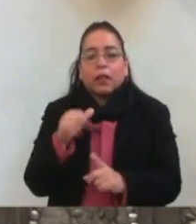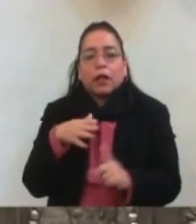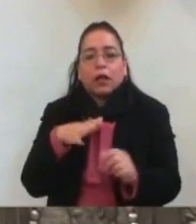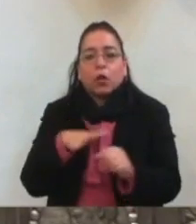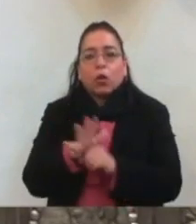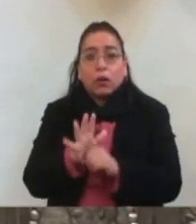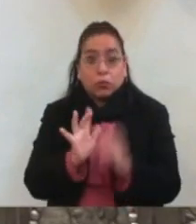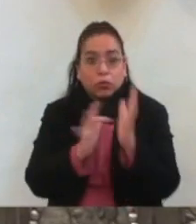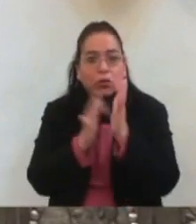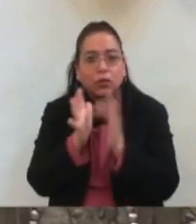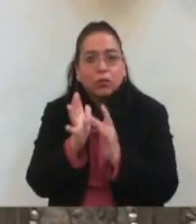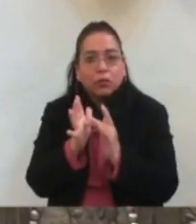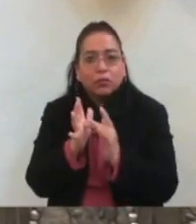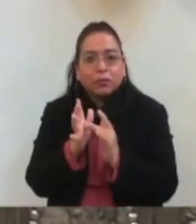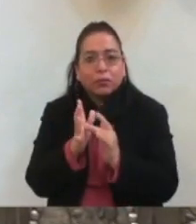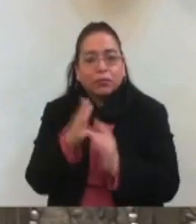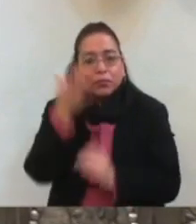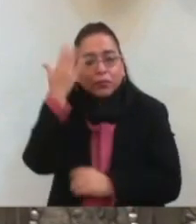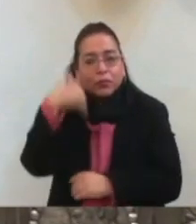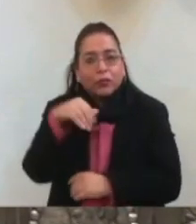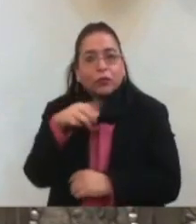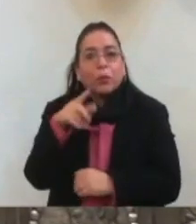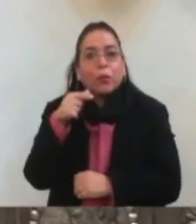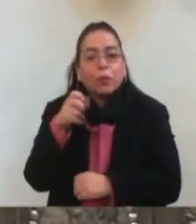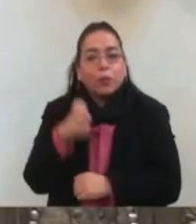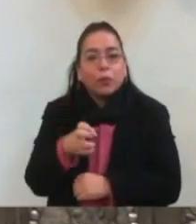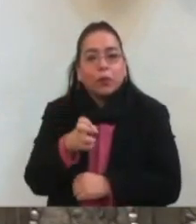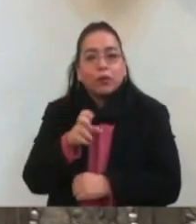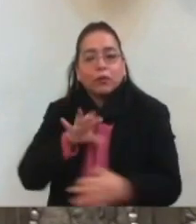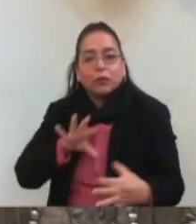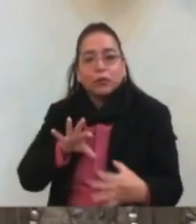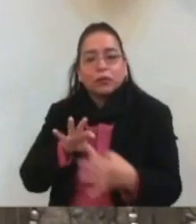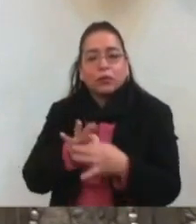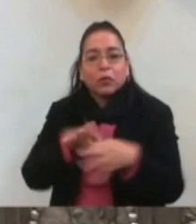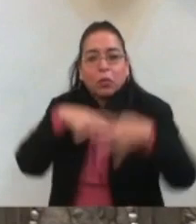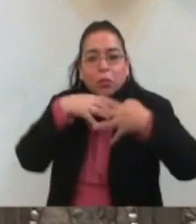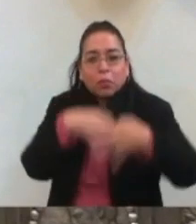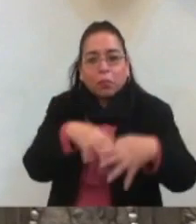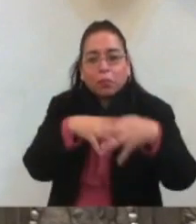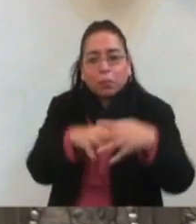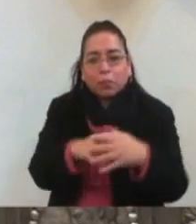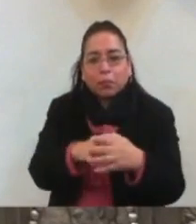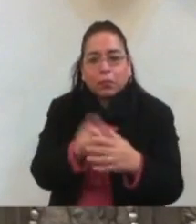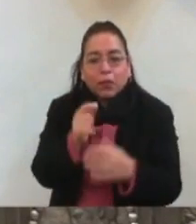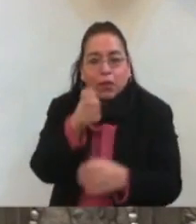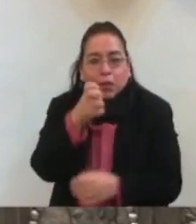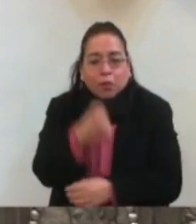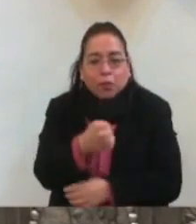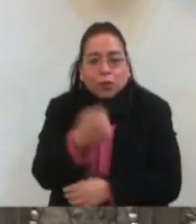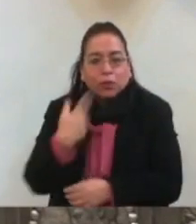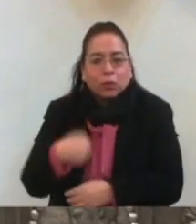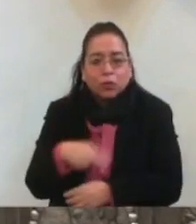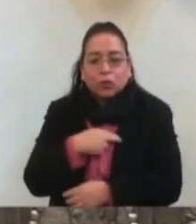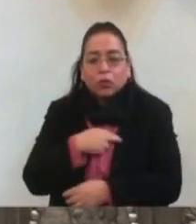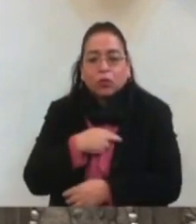también comprendemos lo difícil que tiene este caminar